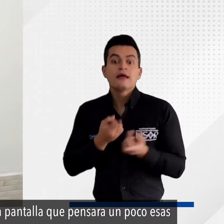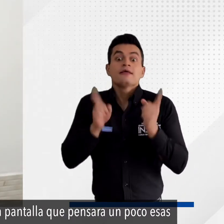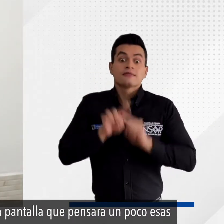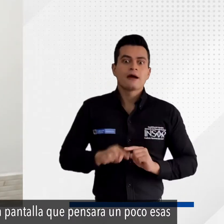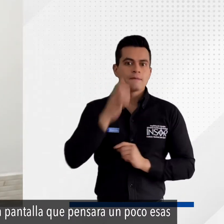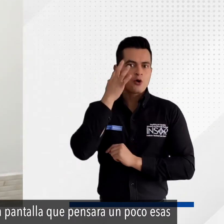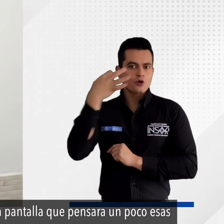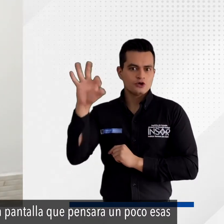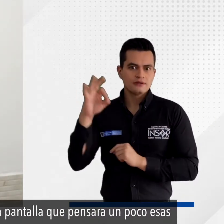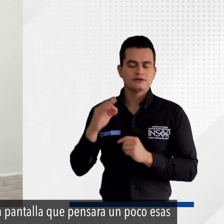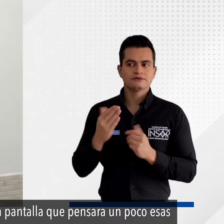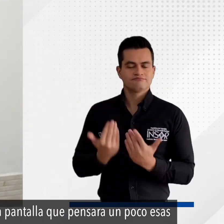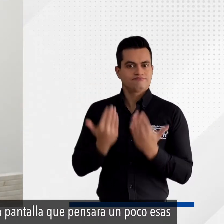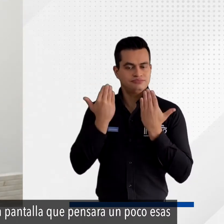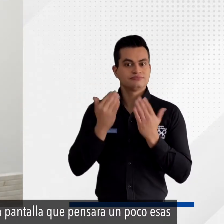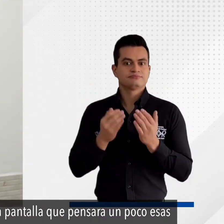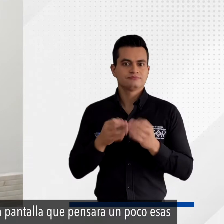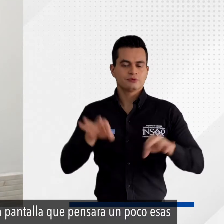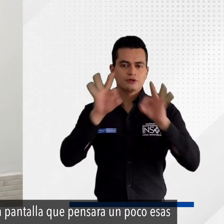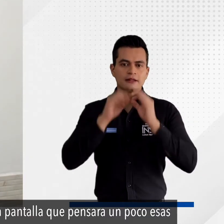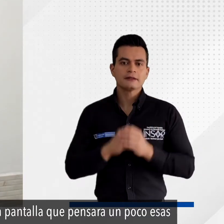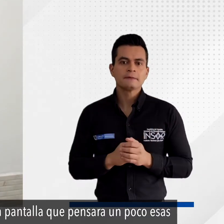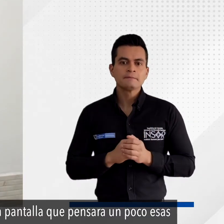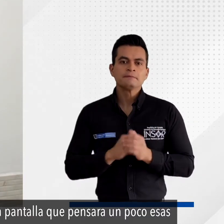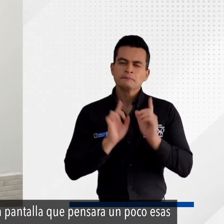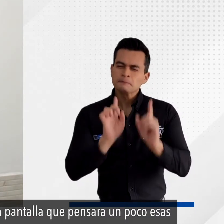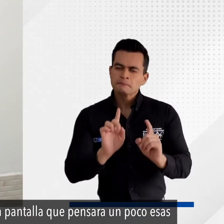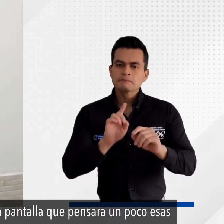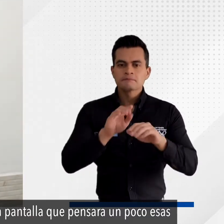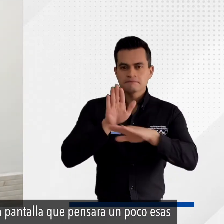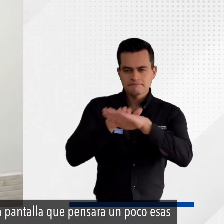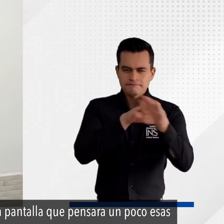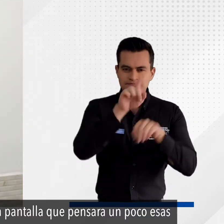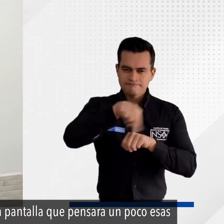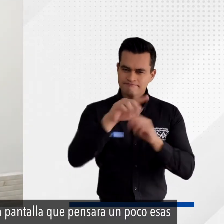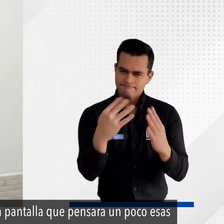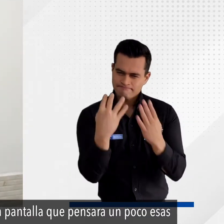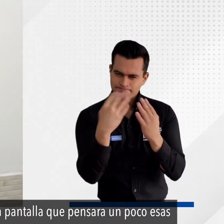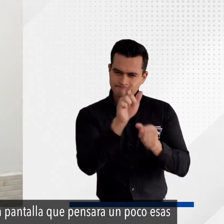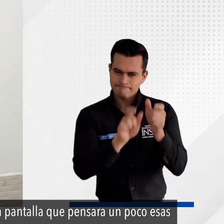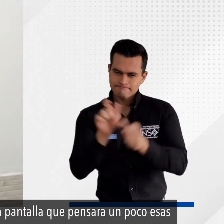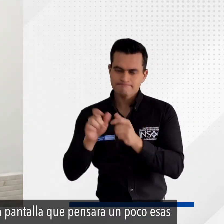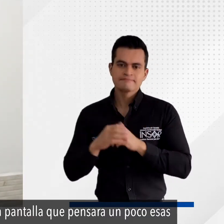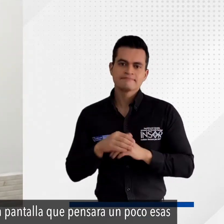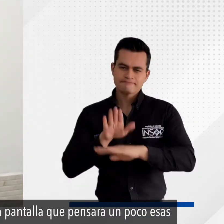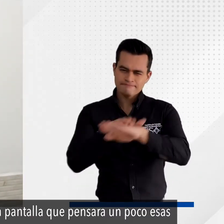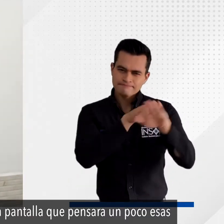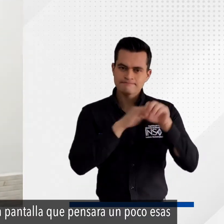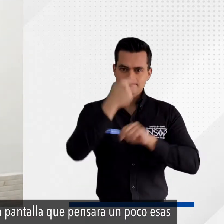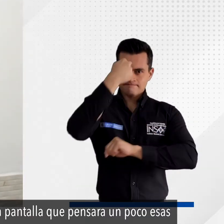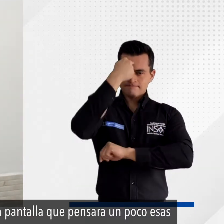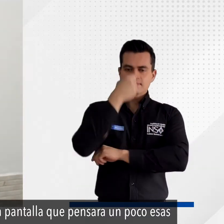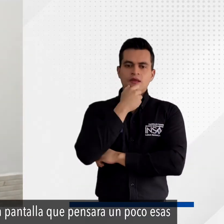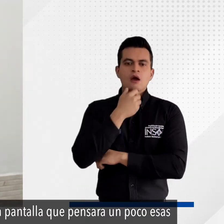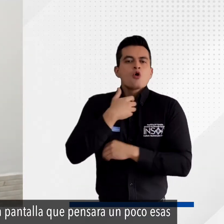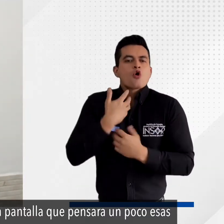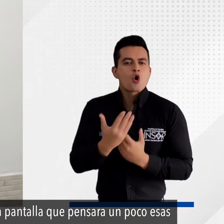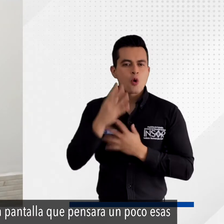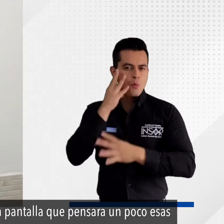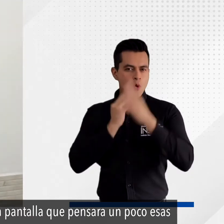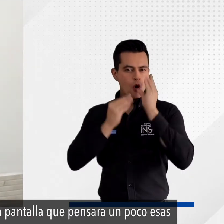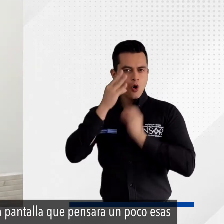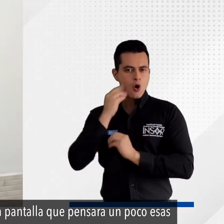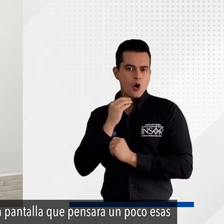también. Pero quisiera usted que está al otro lado de la pantalla que pensara un poco esas experiencias que